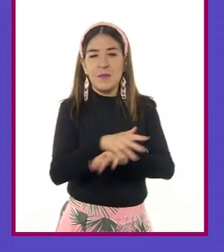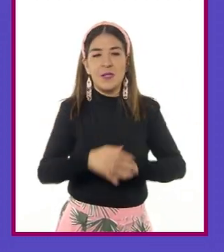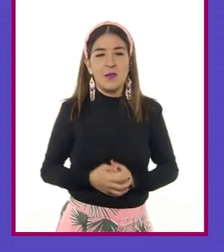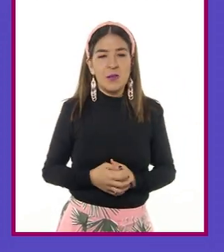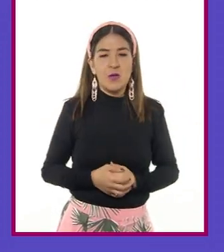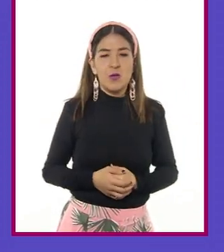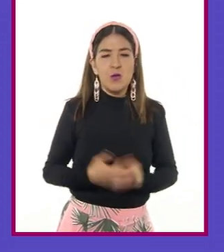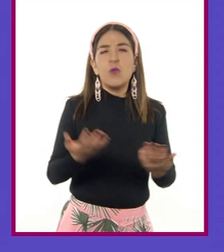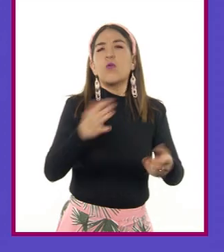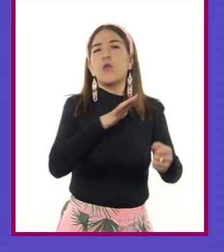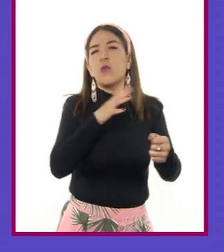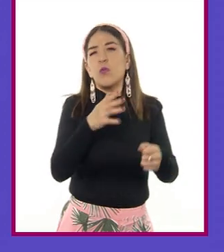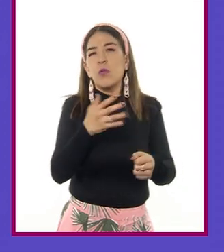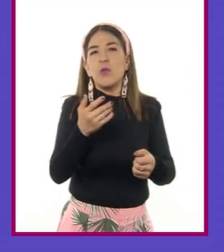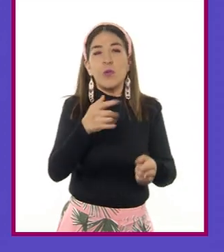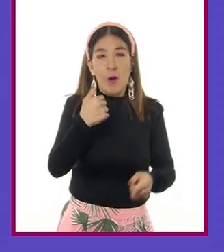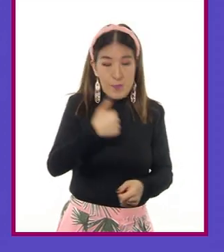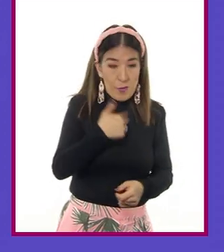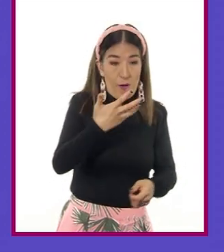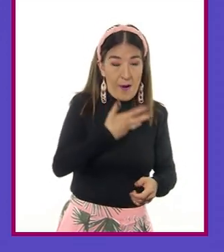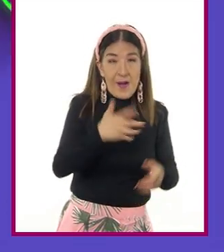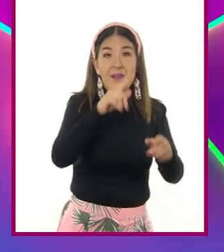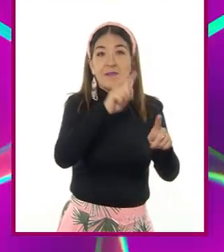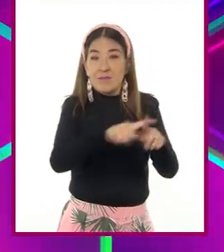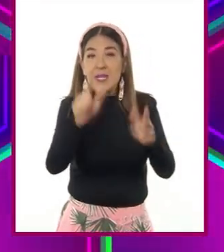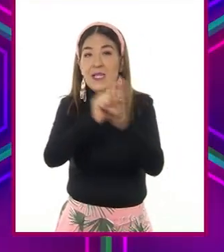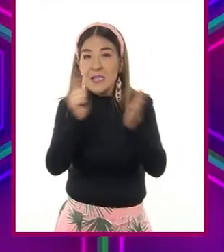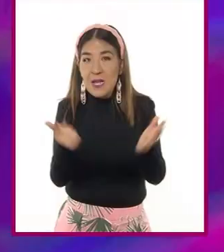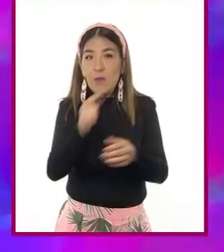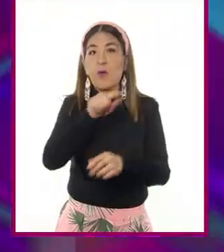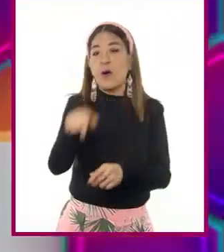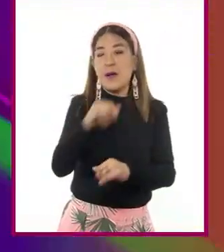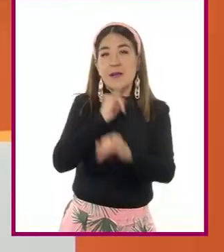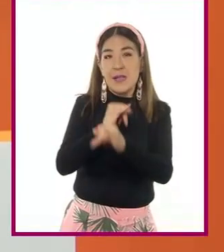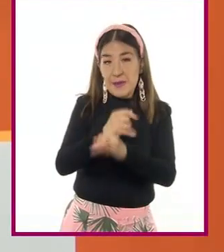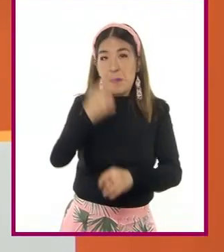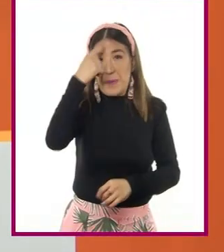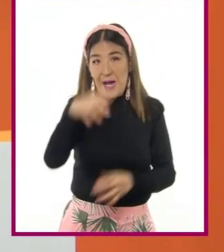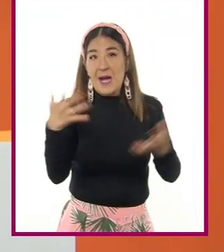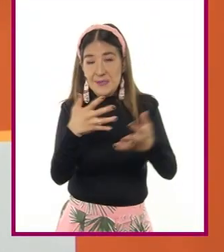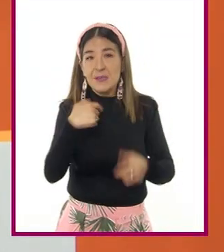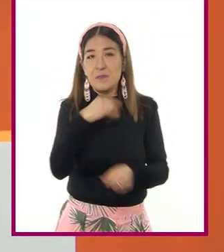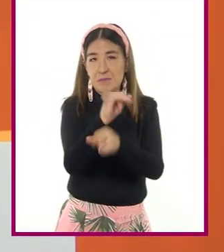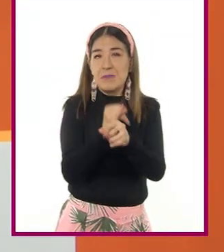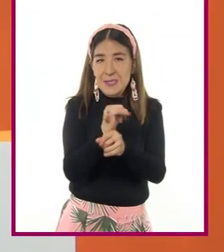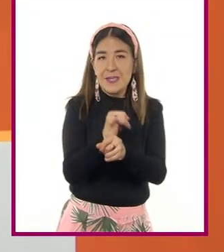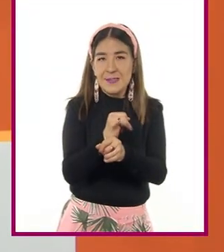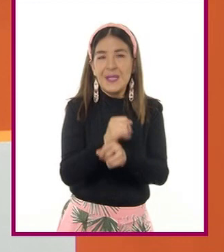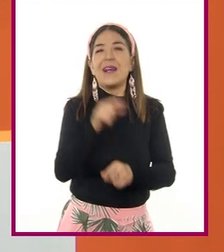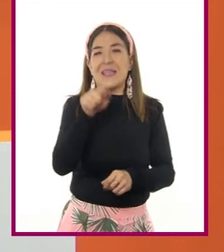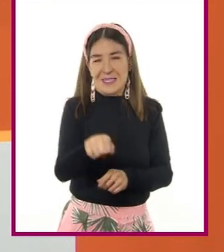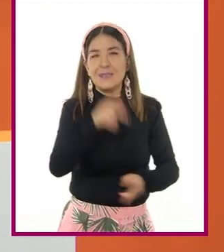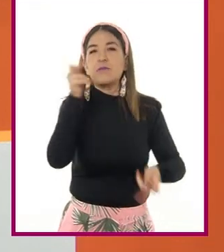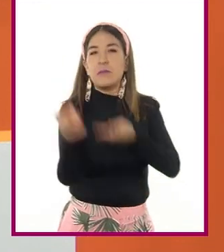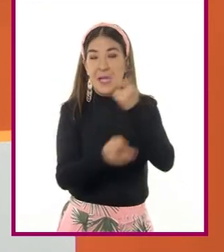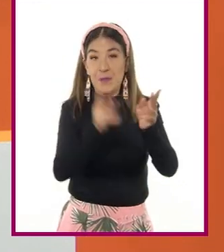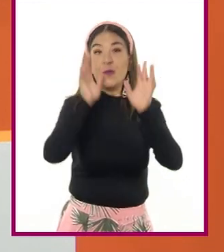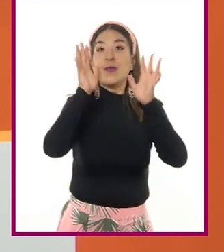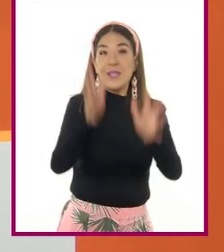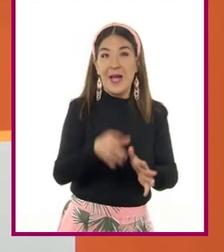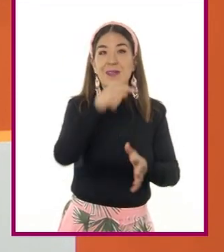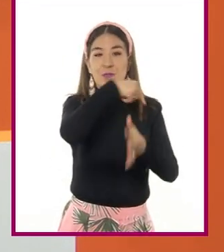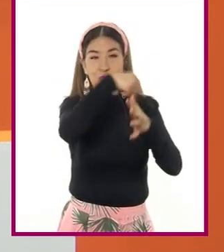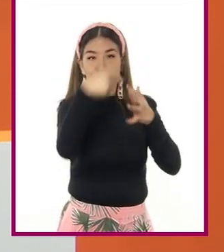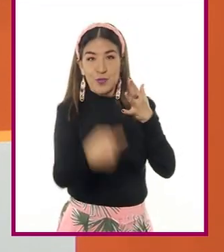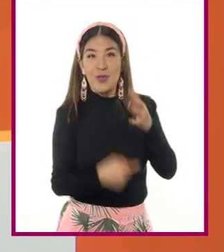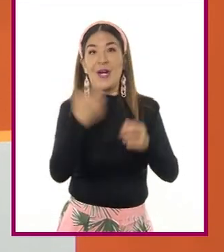¿con qué recursos cuento para hacer mi investigación? ¿Lo ven? Ahora que ya formulamos las preguntas de acuerdo